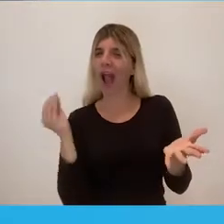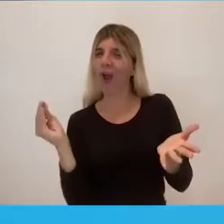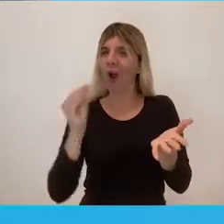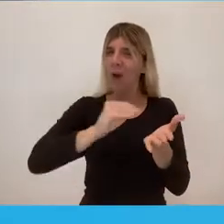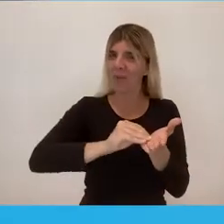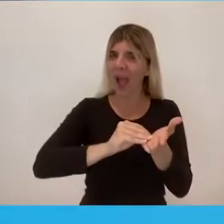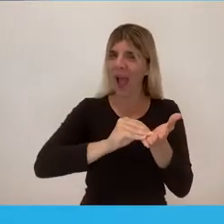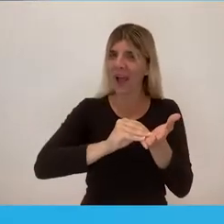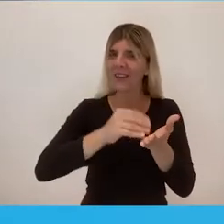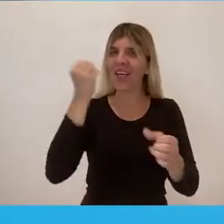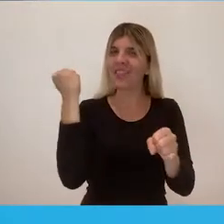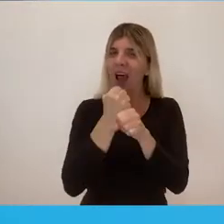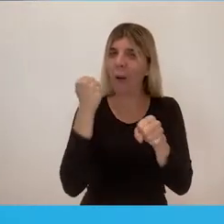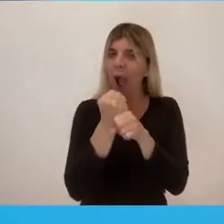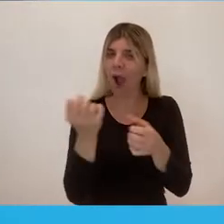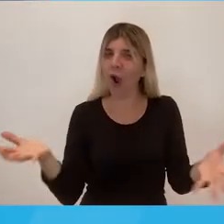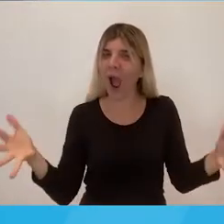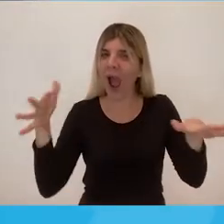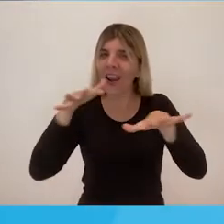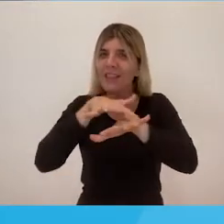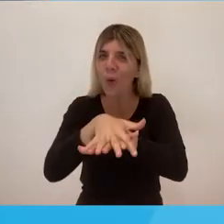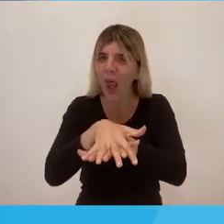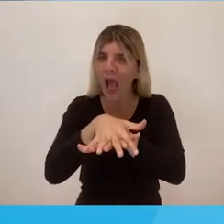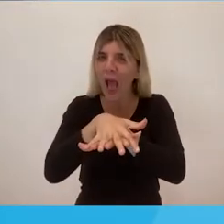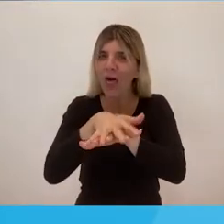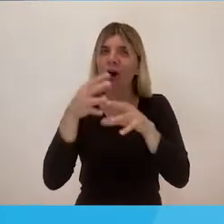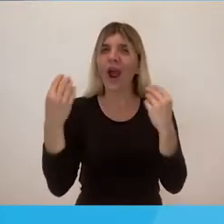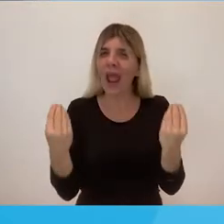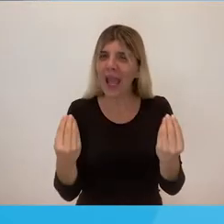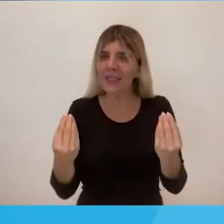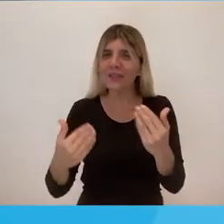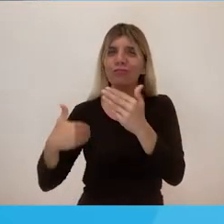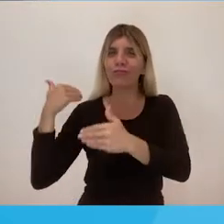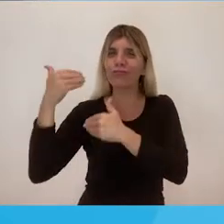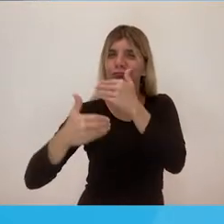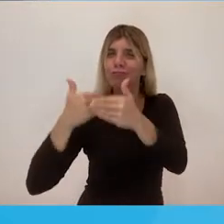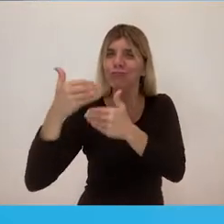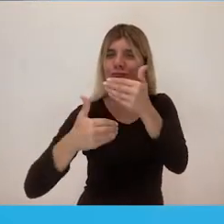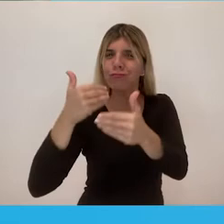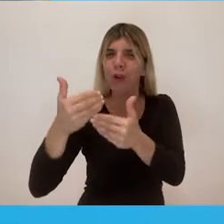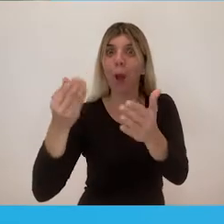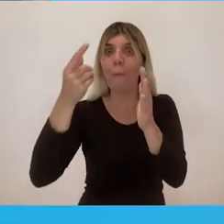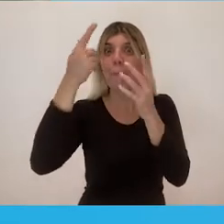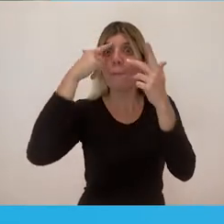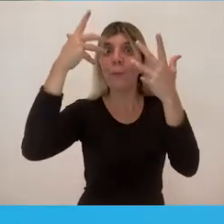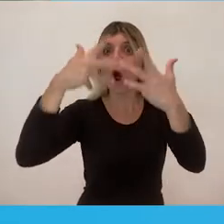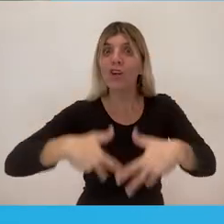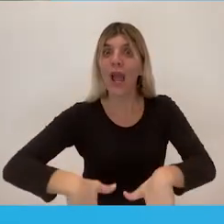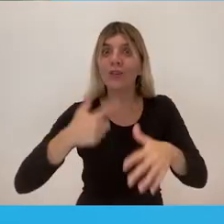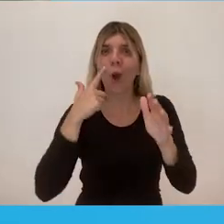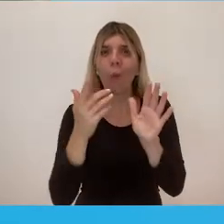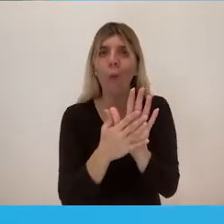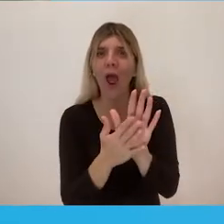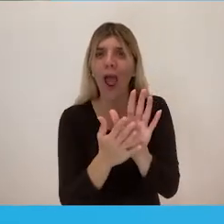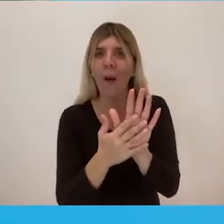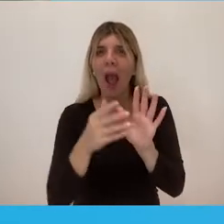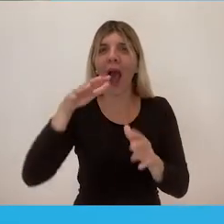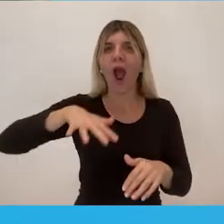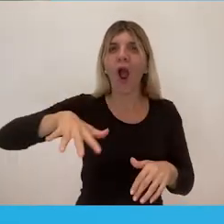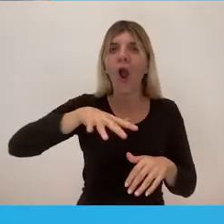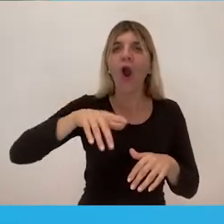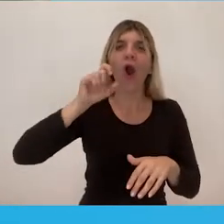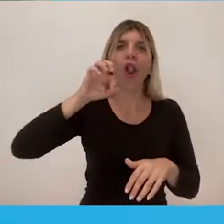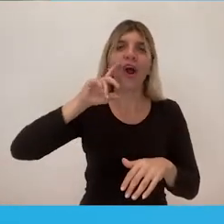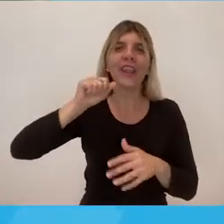hoy ponemos arriba de la mesa también es un trabajo articulado que nos permitió desarrollar